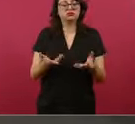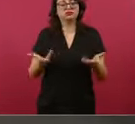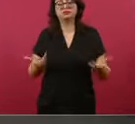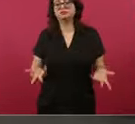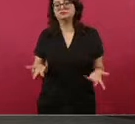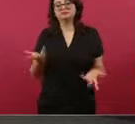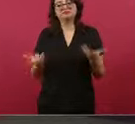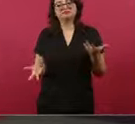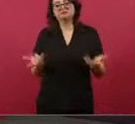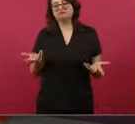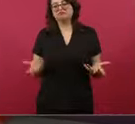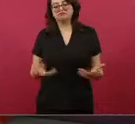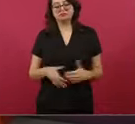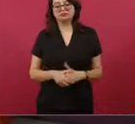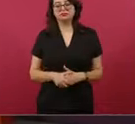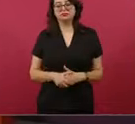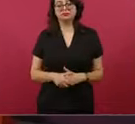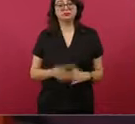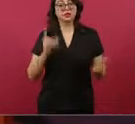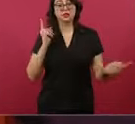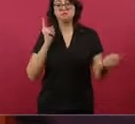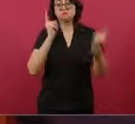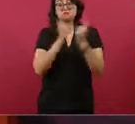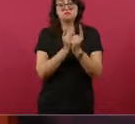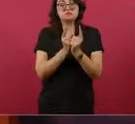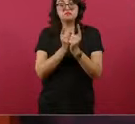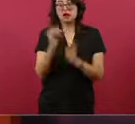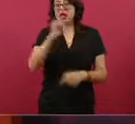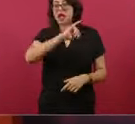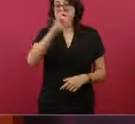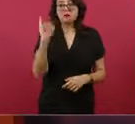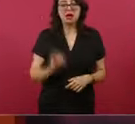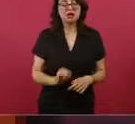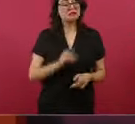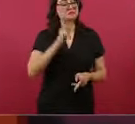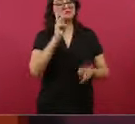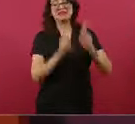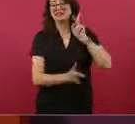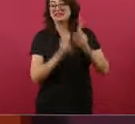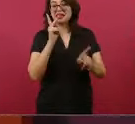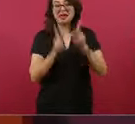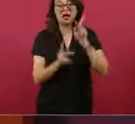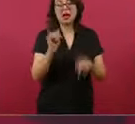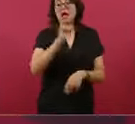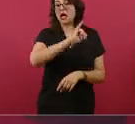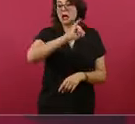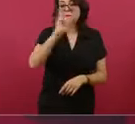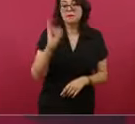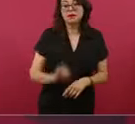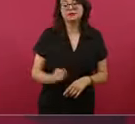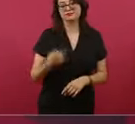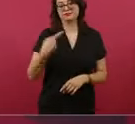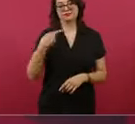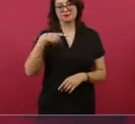No lo vi, nunca hablé con él, pero no le voy a faltar el